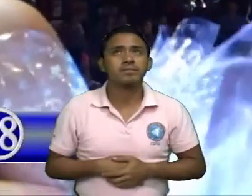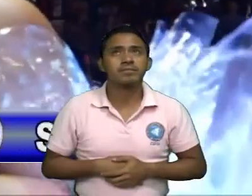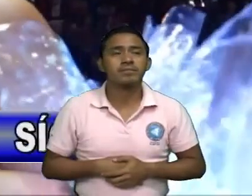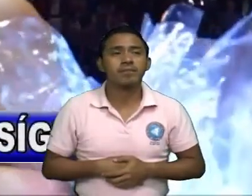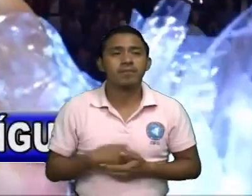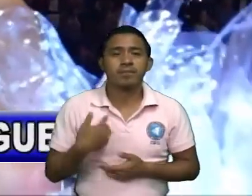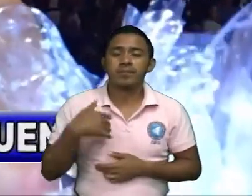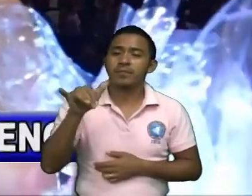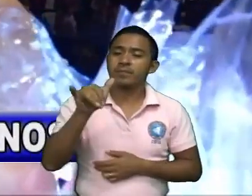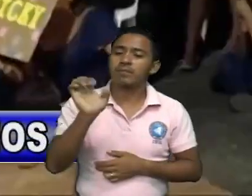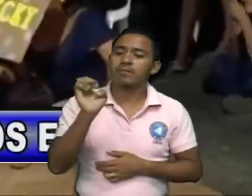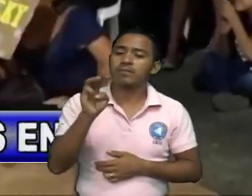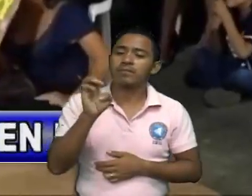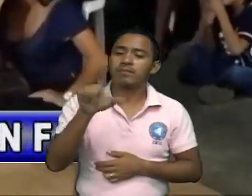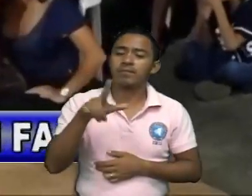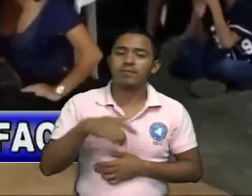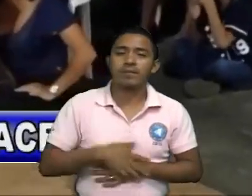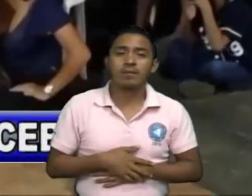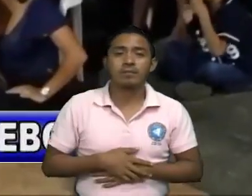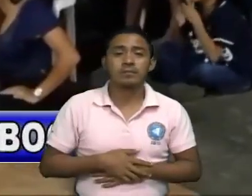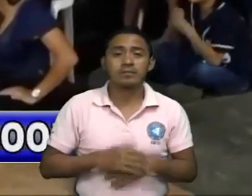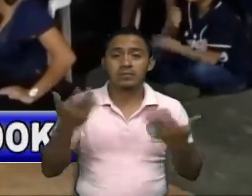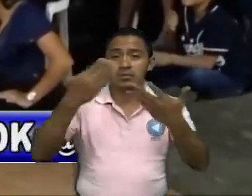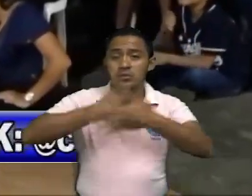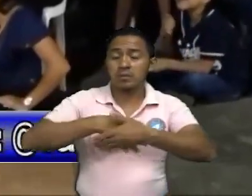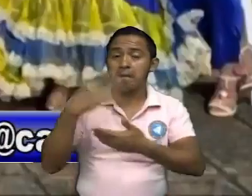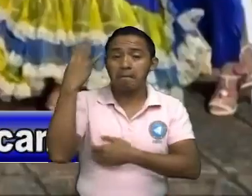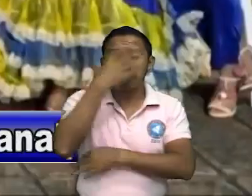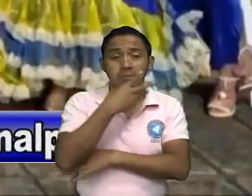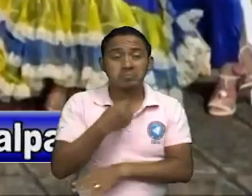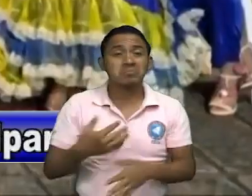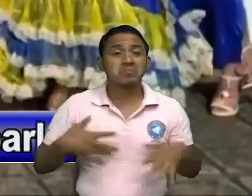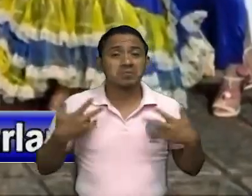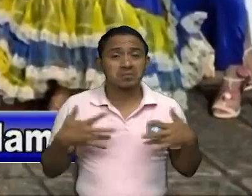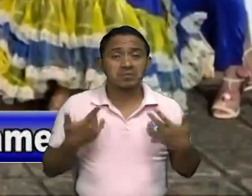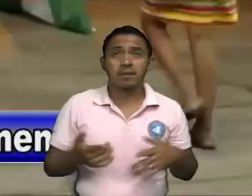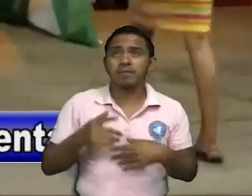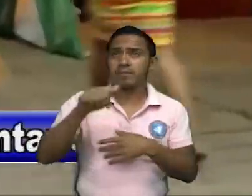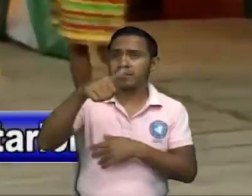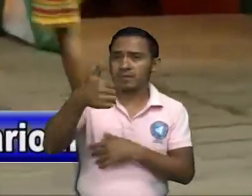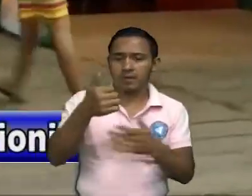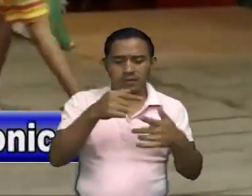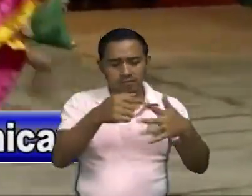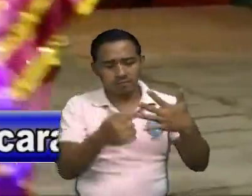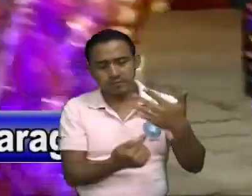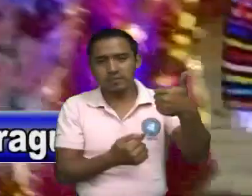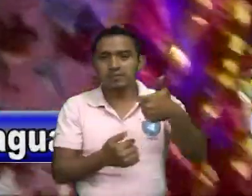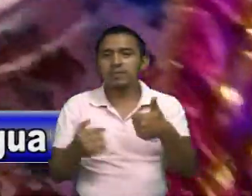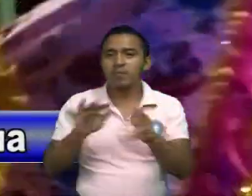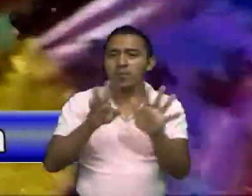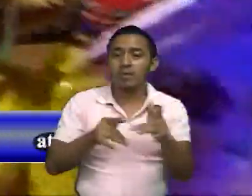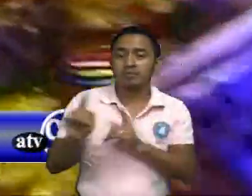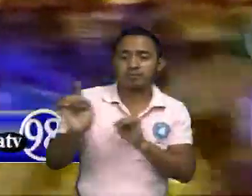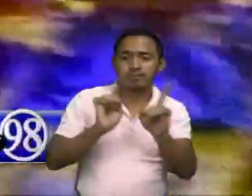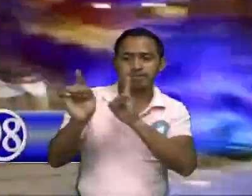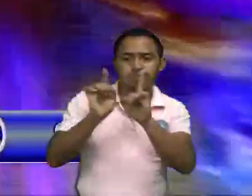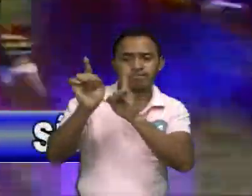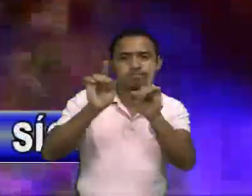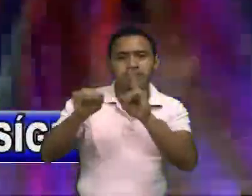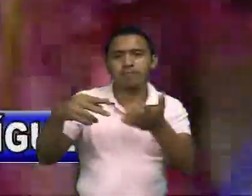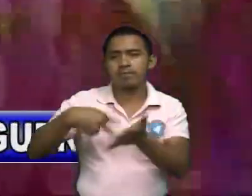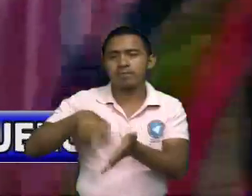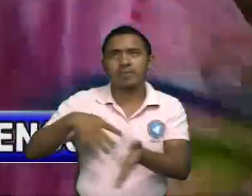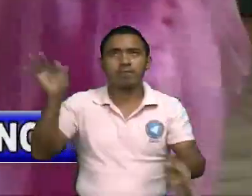Llame al Guadalupe Palacio García. La noche se llenó de mucha algarabía, donde los seis ramilletes de flores demostraron su talento en